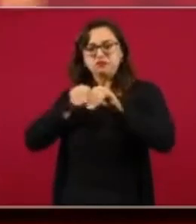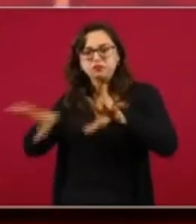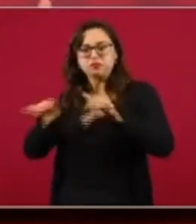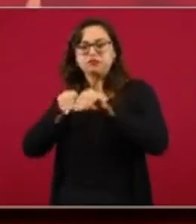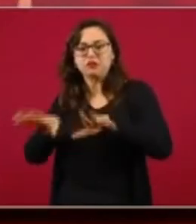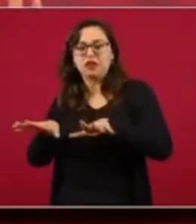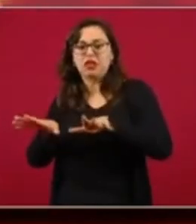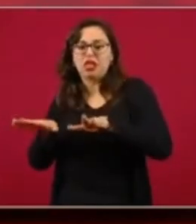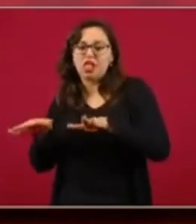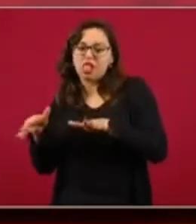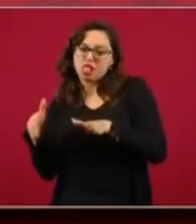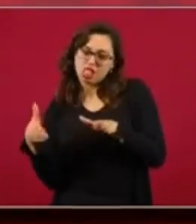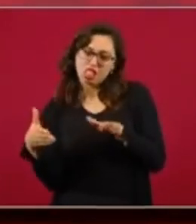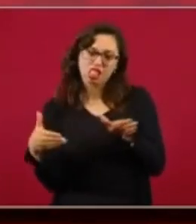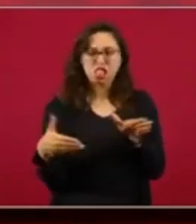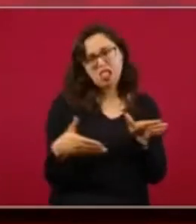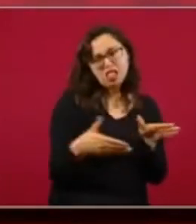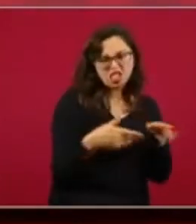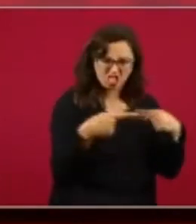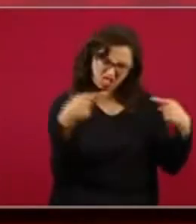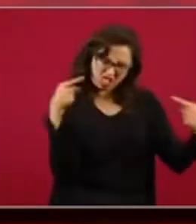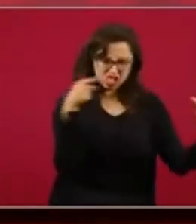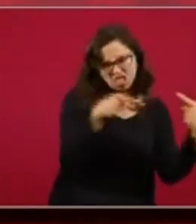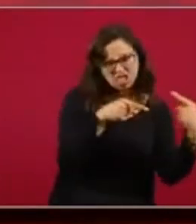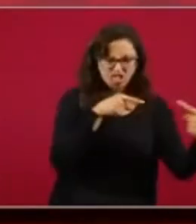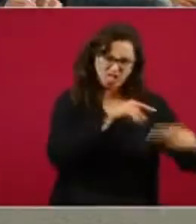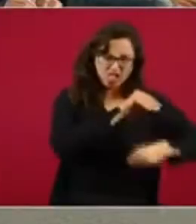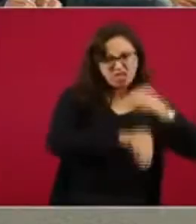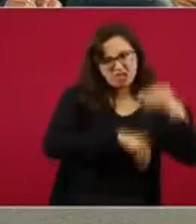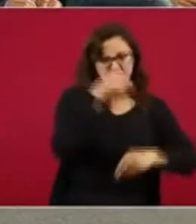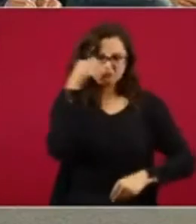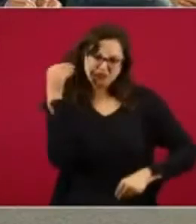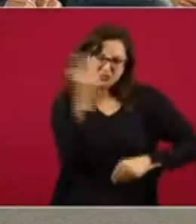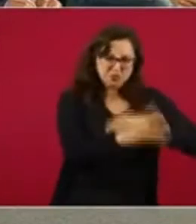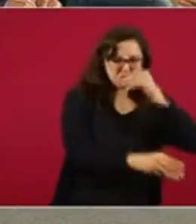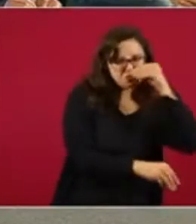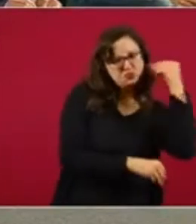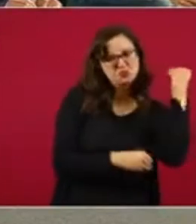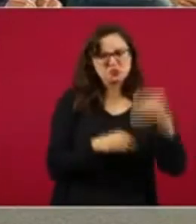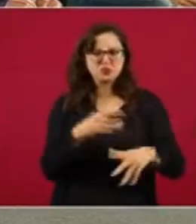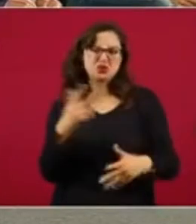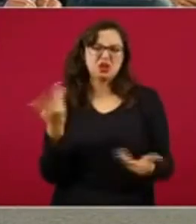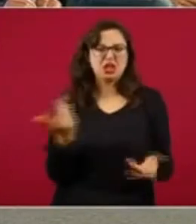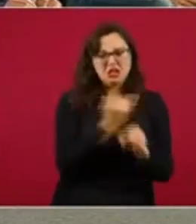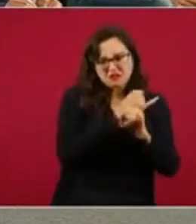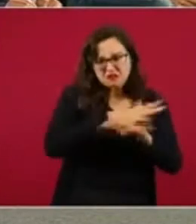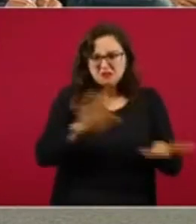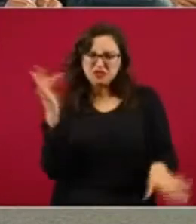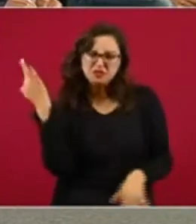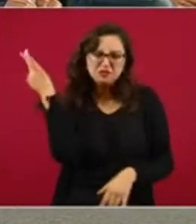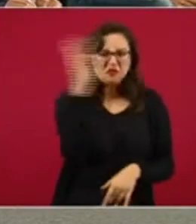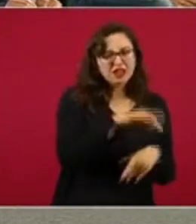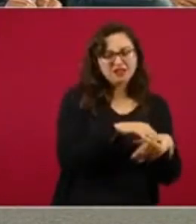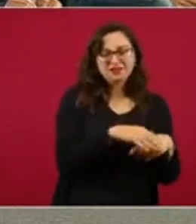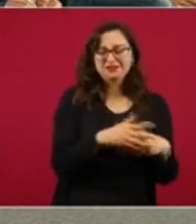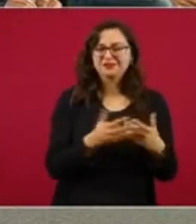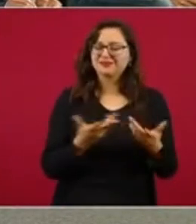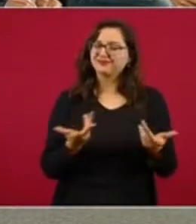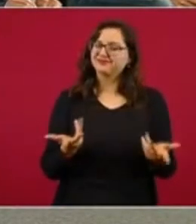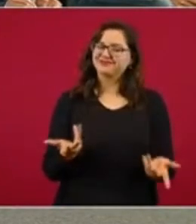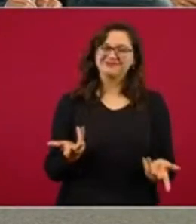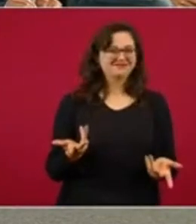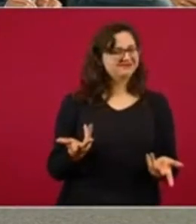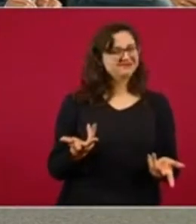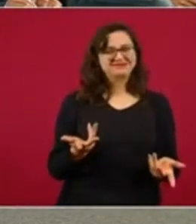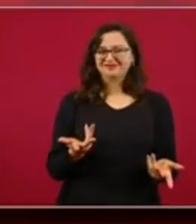estarnos distrayendo con rencillas, ataques, distorsiones, infodemia, podemos tener